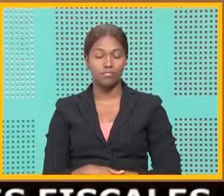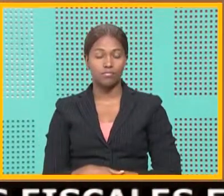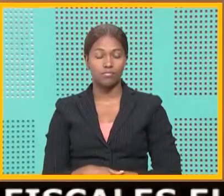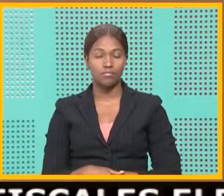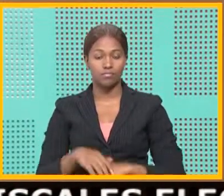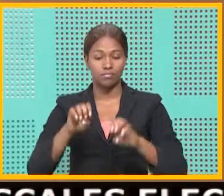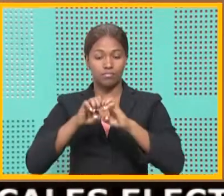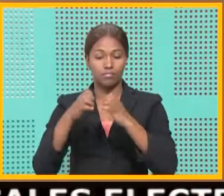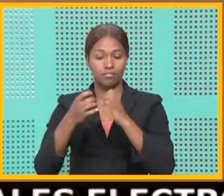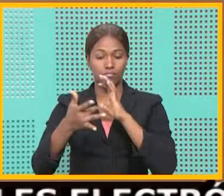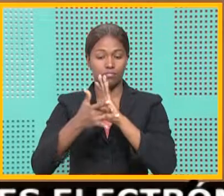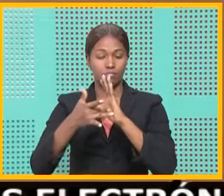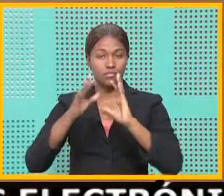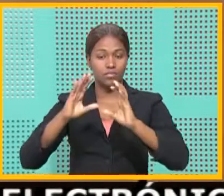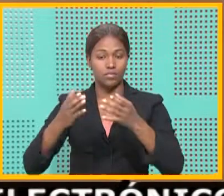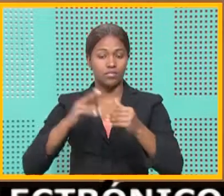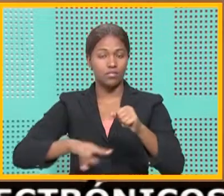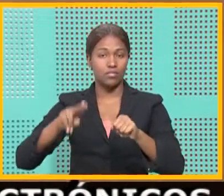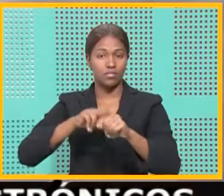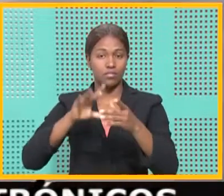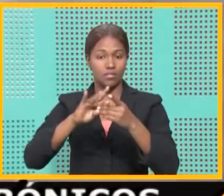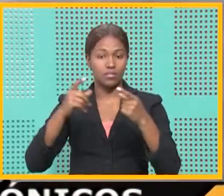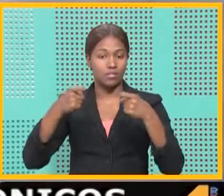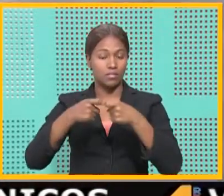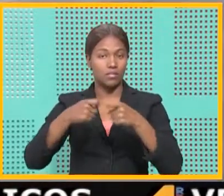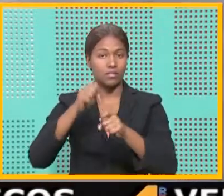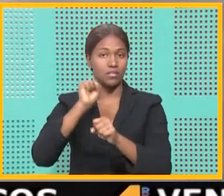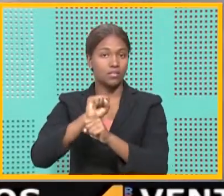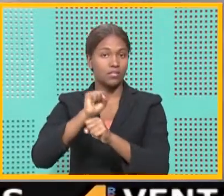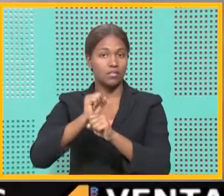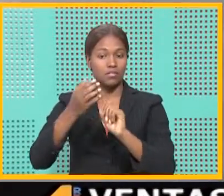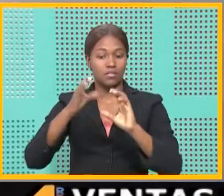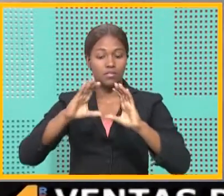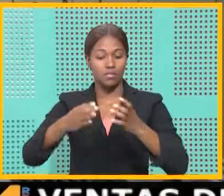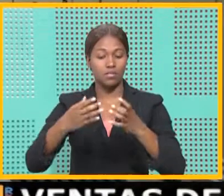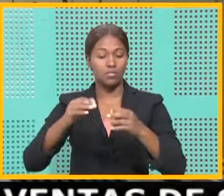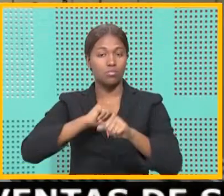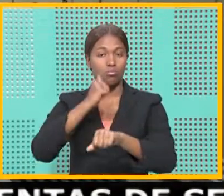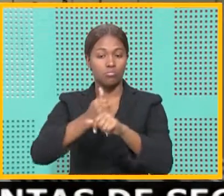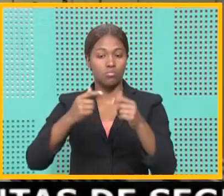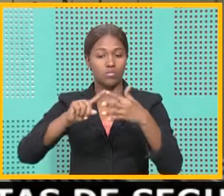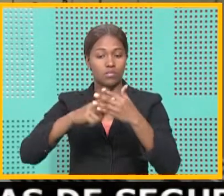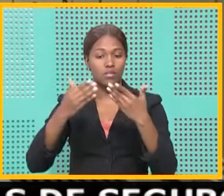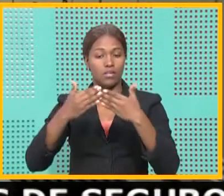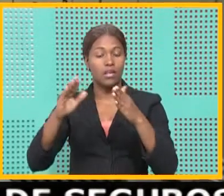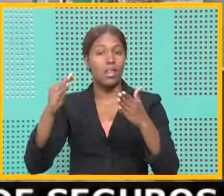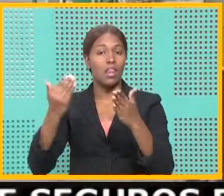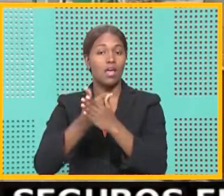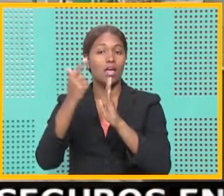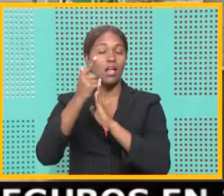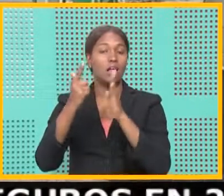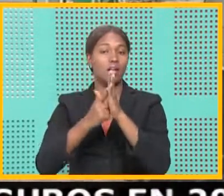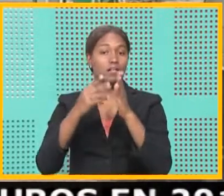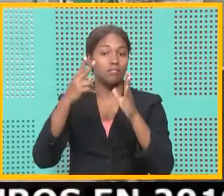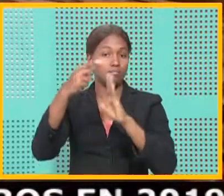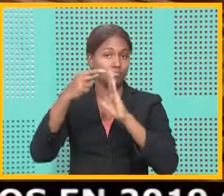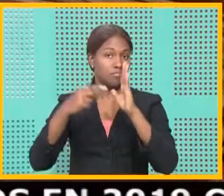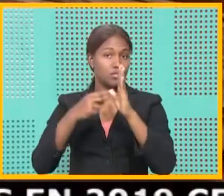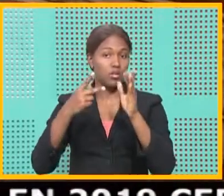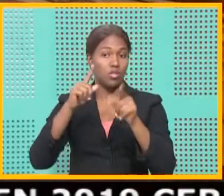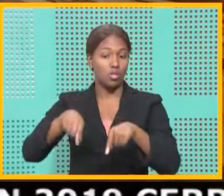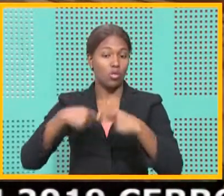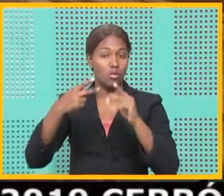Un equipo técnico de la Comisión Nacional de Energía trabaja en la formulación y creación de normativas reglamentarias y de